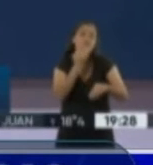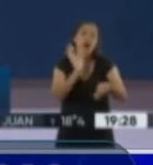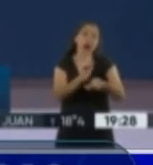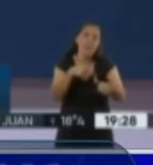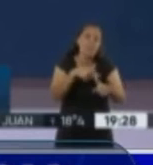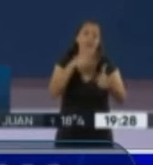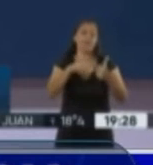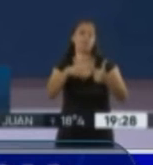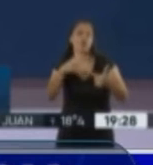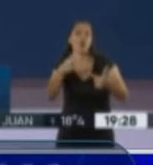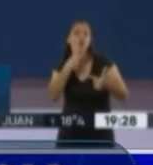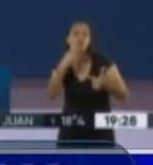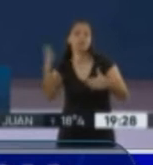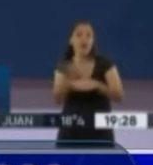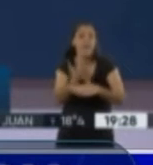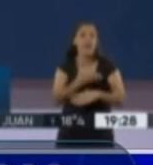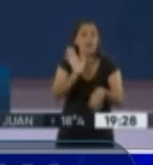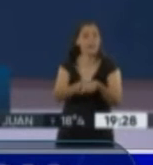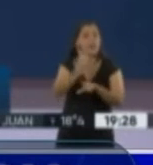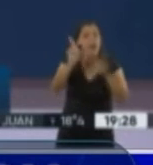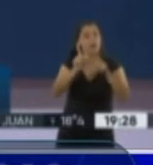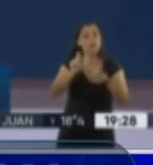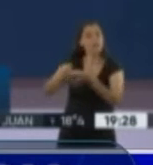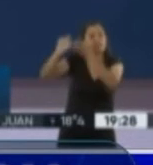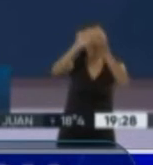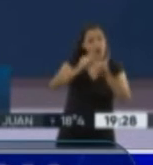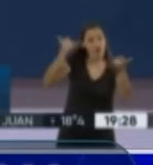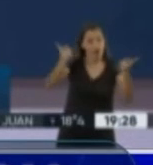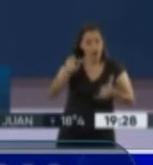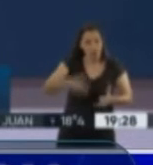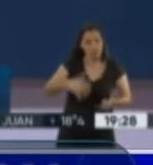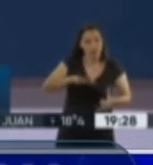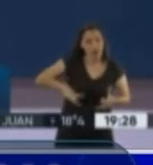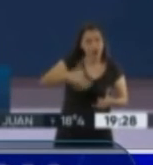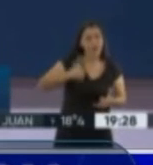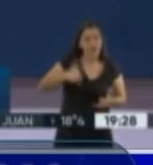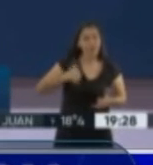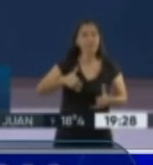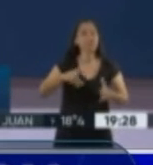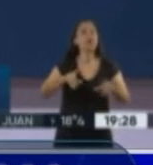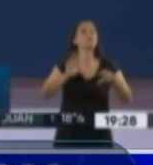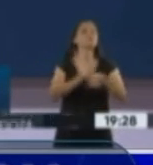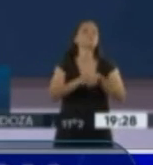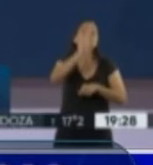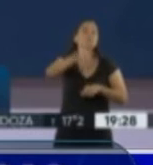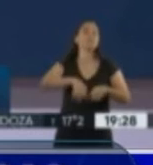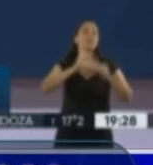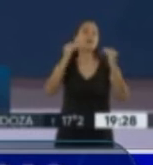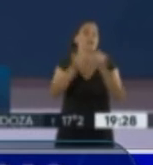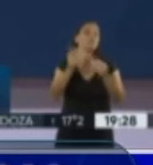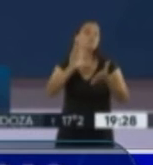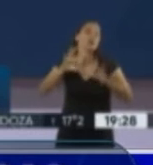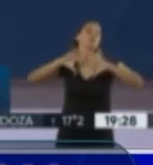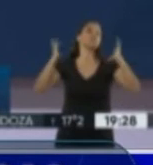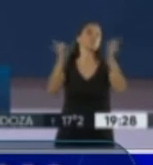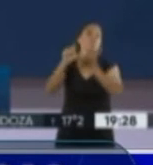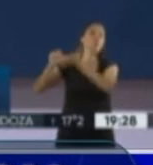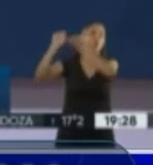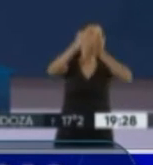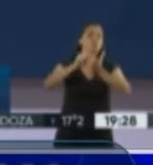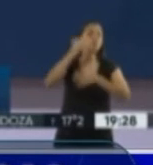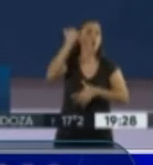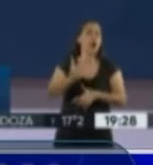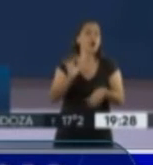Posteriormente hicieron uso de la palabra los representantes de organismos regionales como la CELAC, y es en esta condición